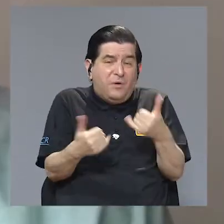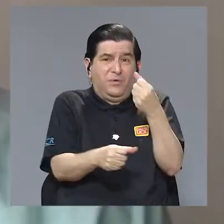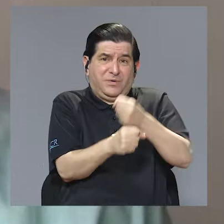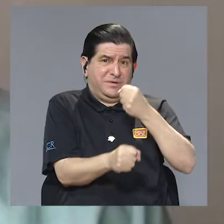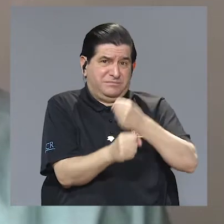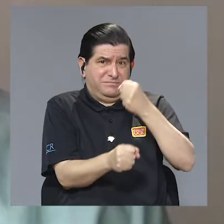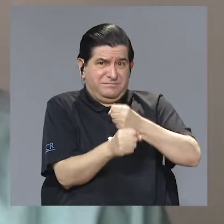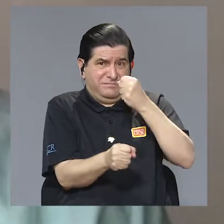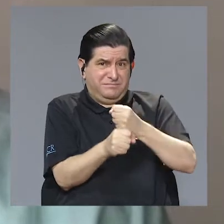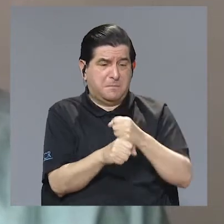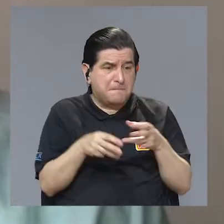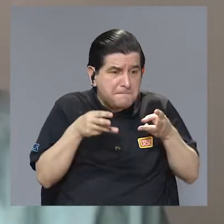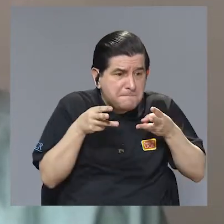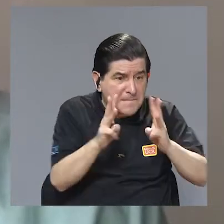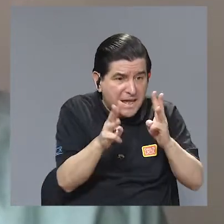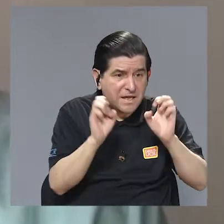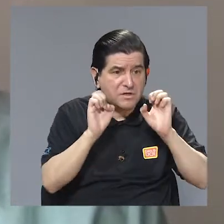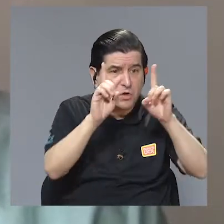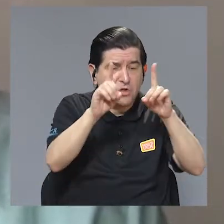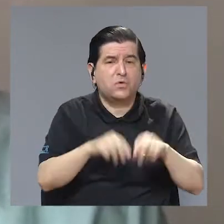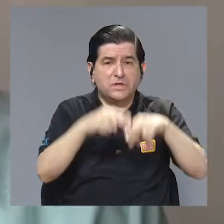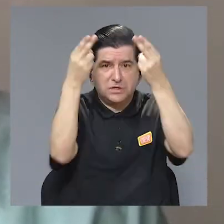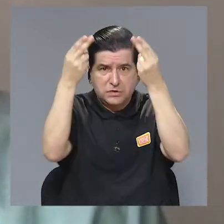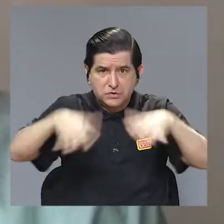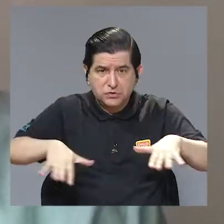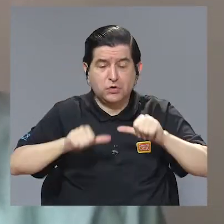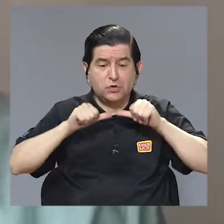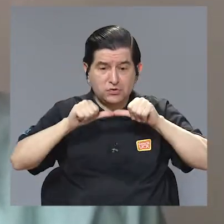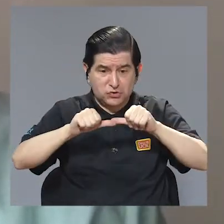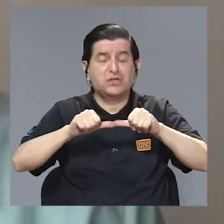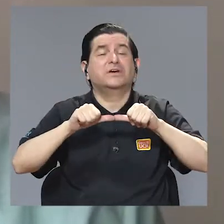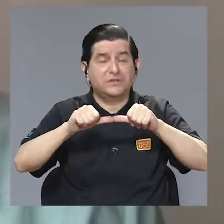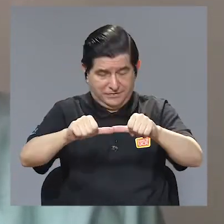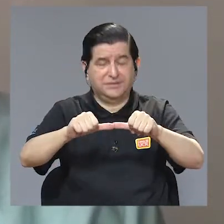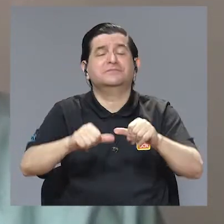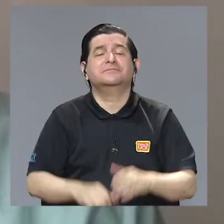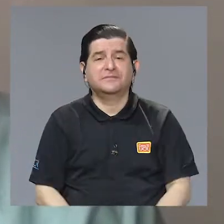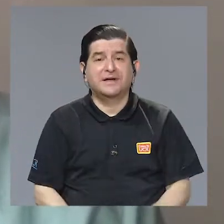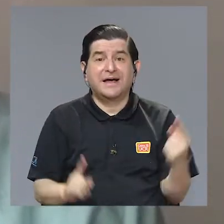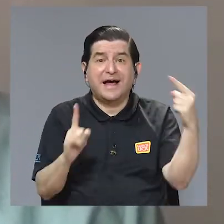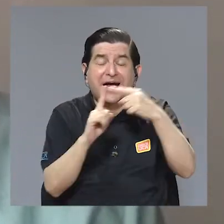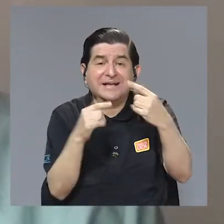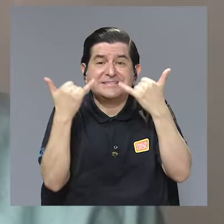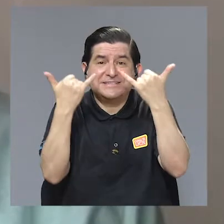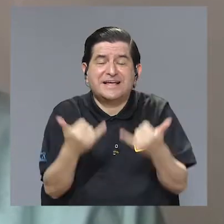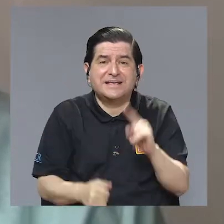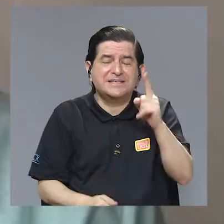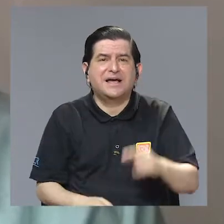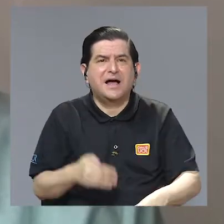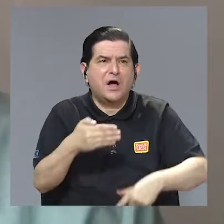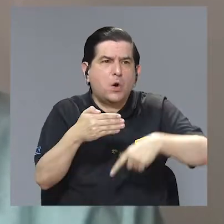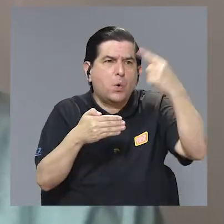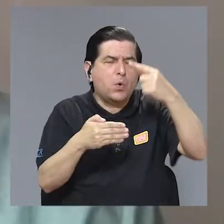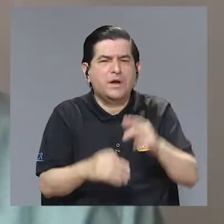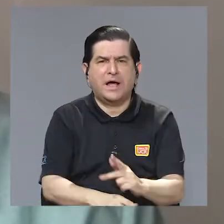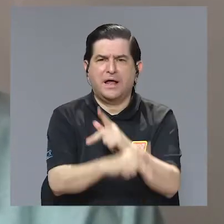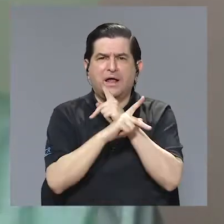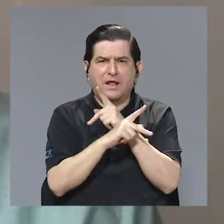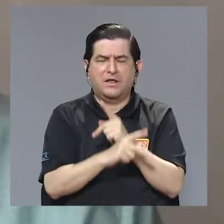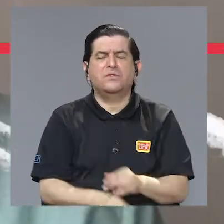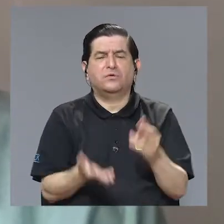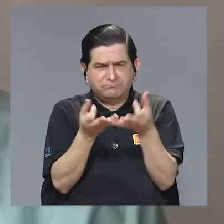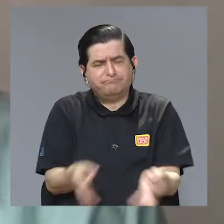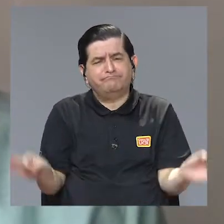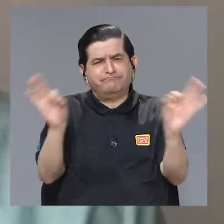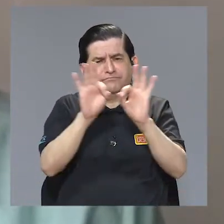los esfuerzos en metodologías educativas virtuales me parece que se van a seguir sosteniendo, por lo menos hasta que logremos algún grado de inmunidad